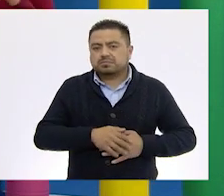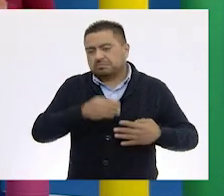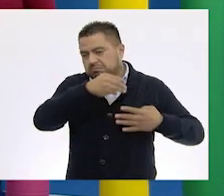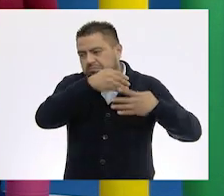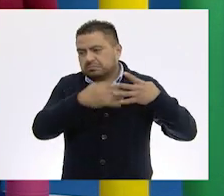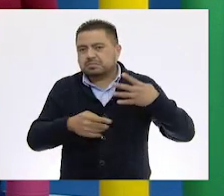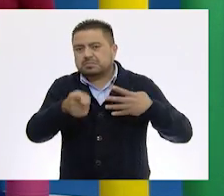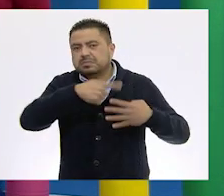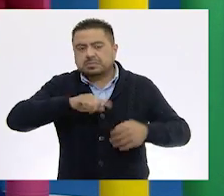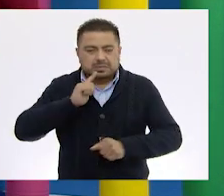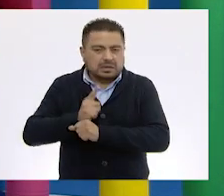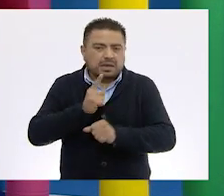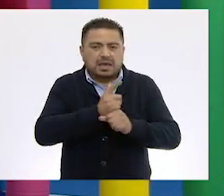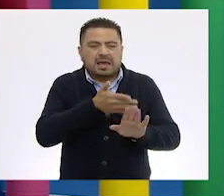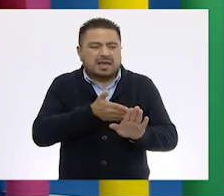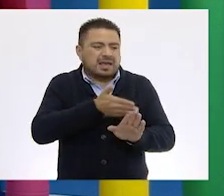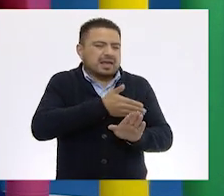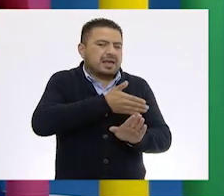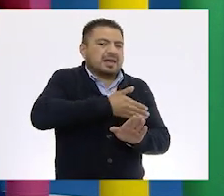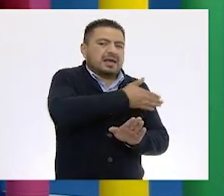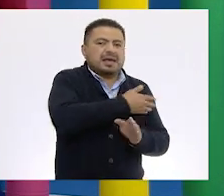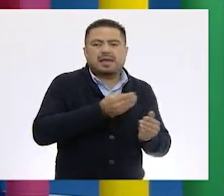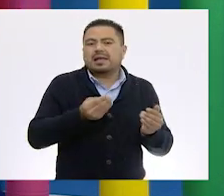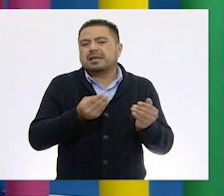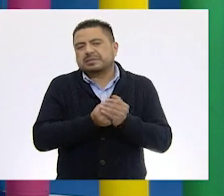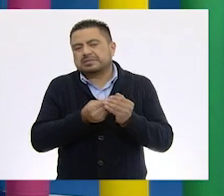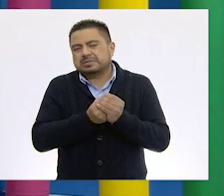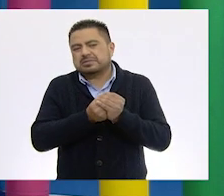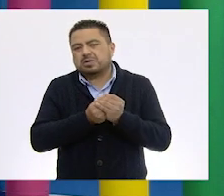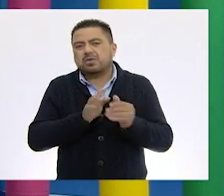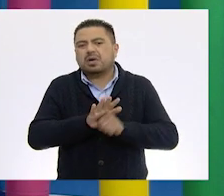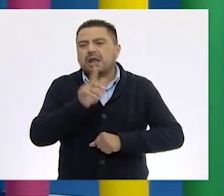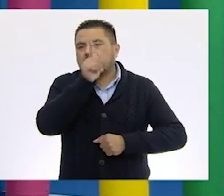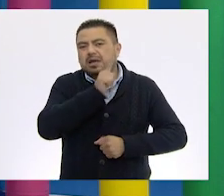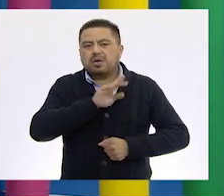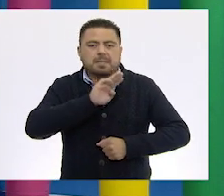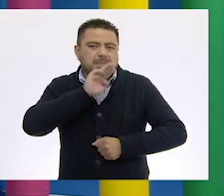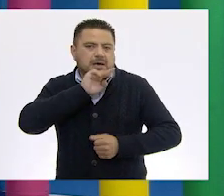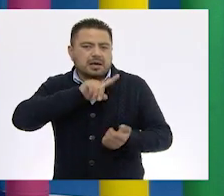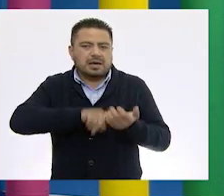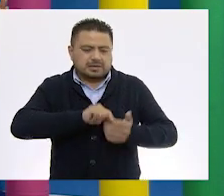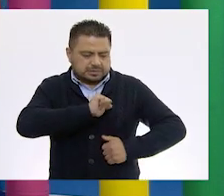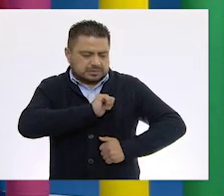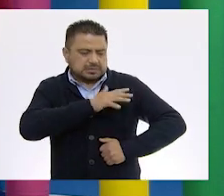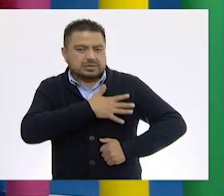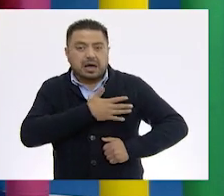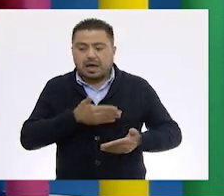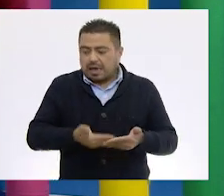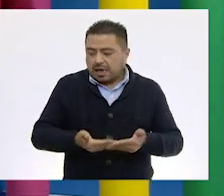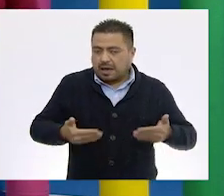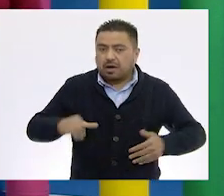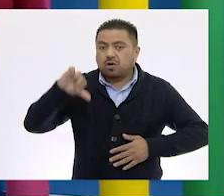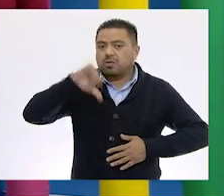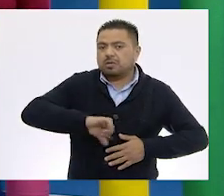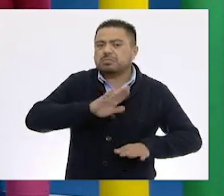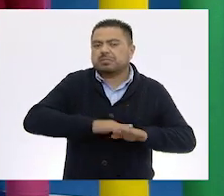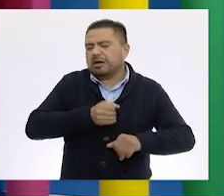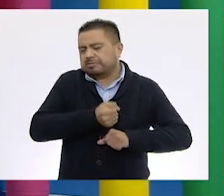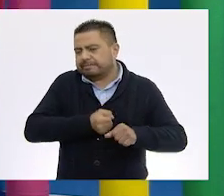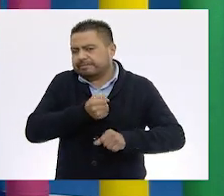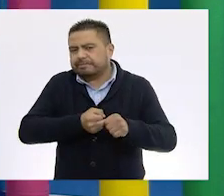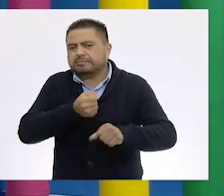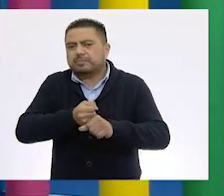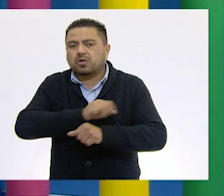puntos los hemos visto anteriormente en su clase de lengua materna de español y que ahora vamos poniendo en práctica